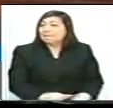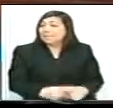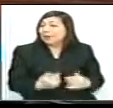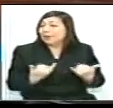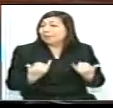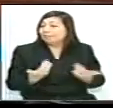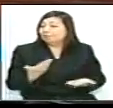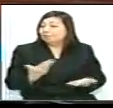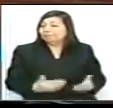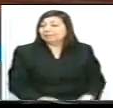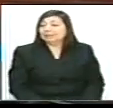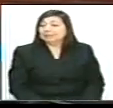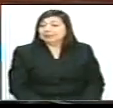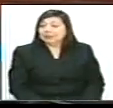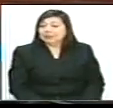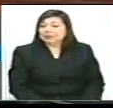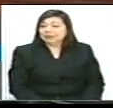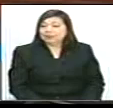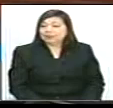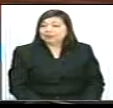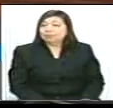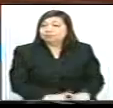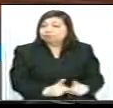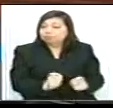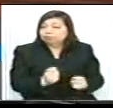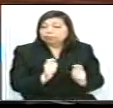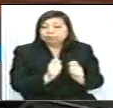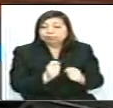que sumarle otras cosas. Hay que sumarle las